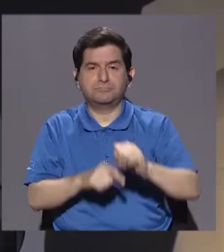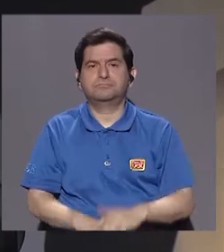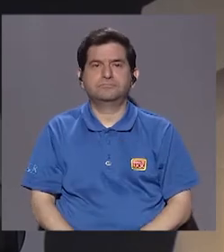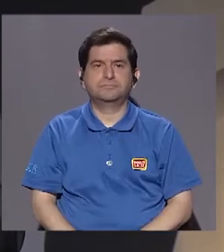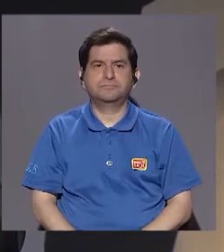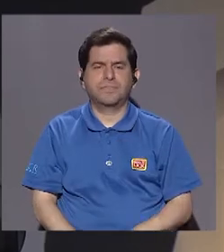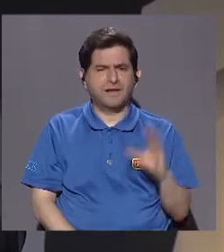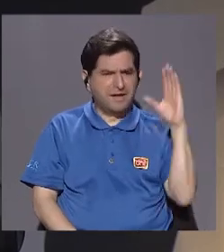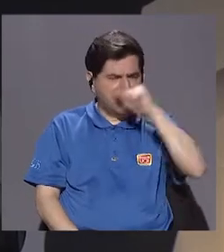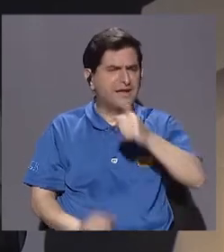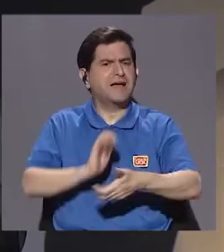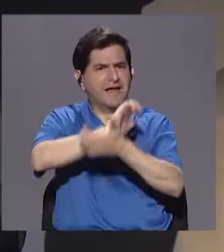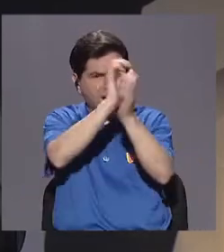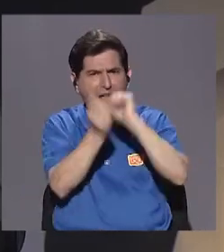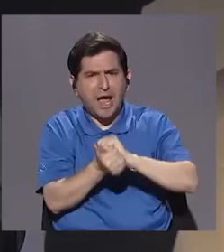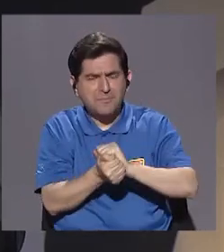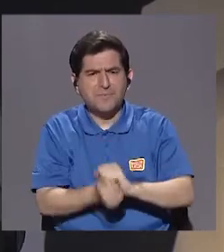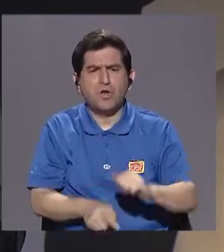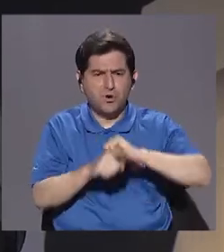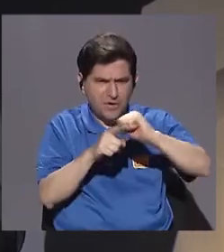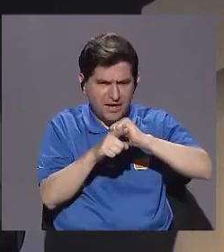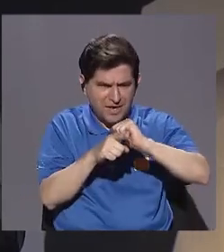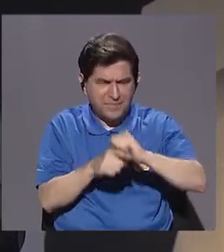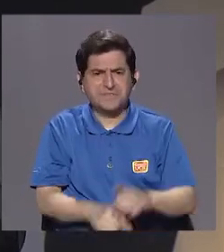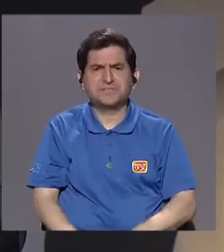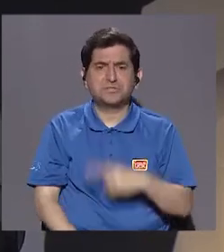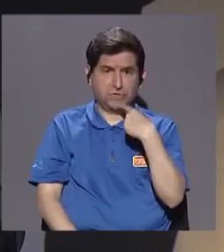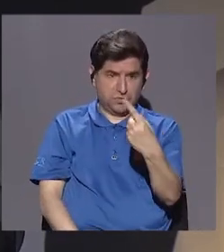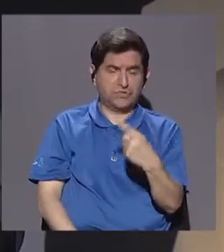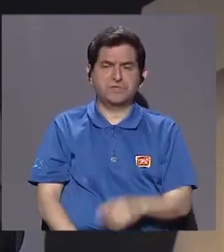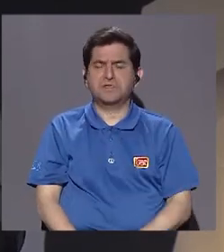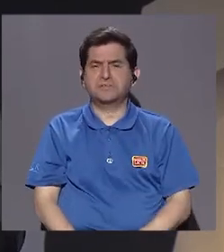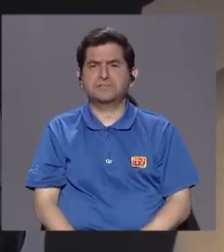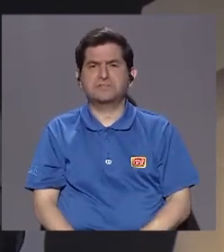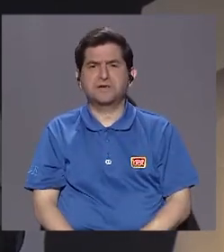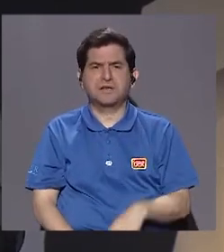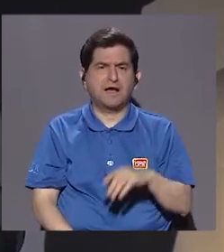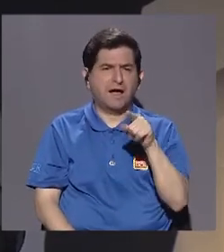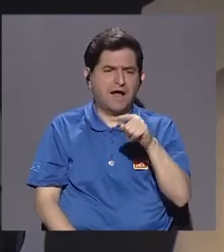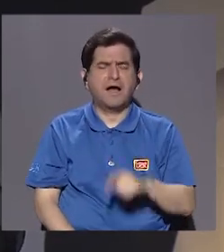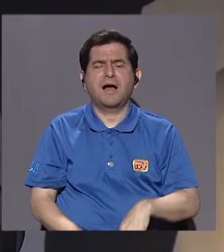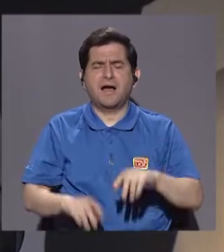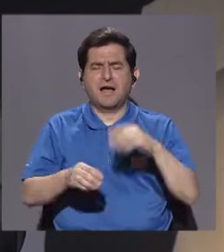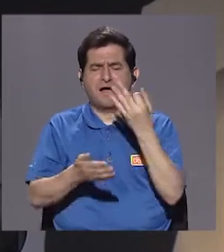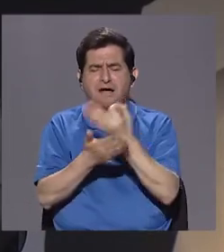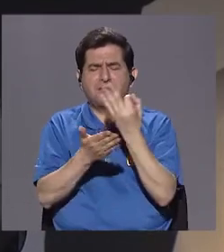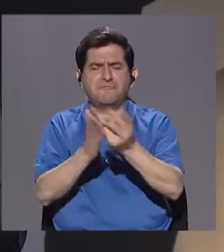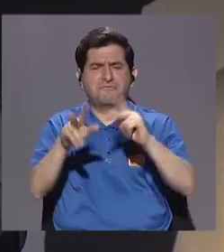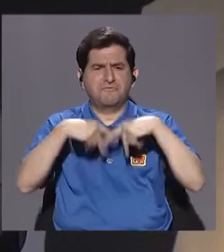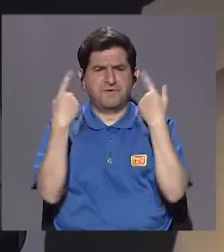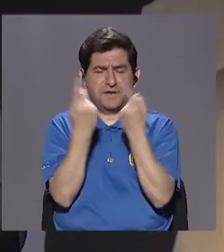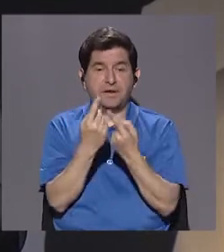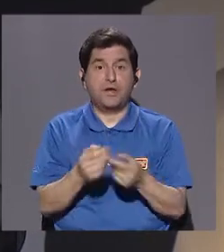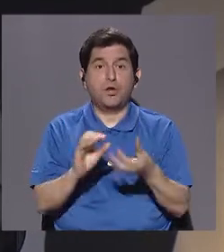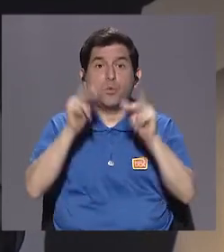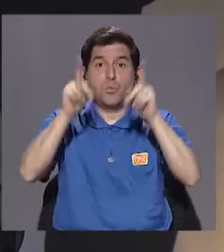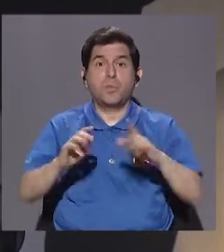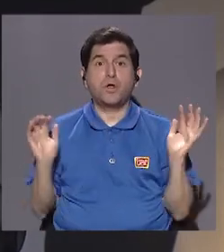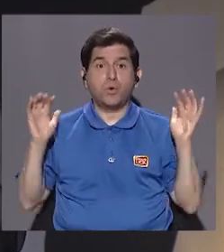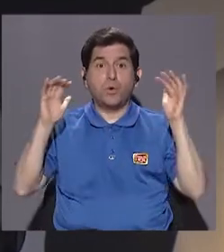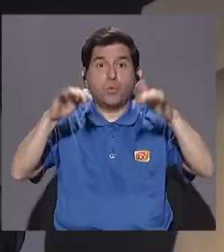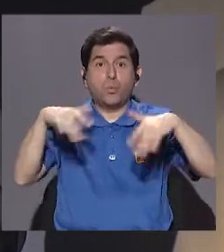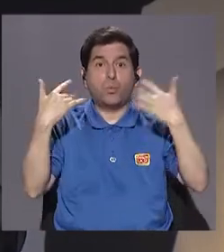notamos un gran cambio cuando damos capacitación anunciamos una capacitación sobre financiamiento partidos la afluencia es amplia